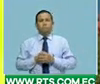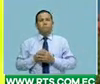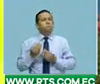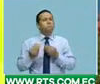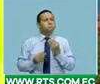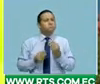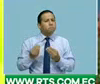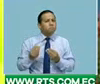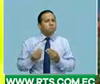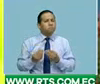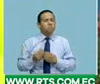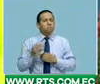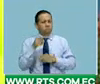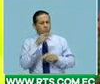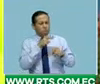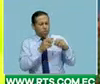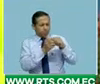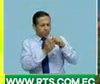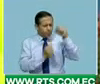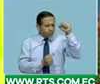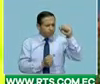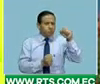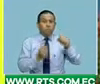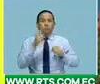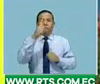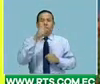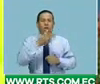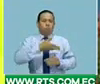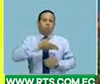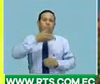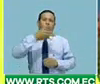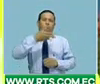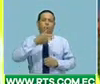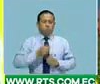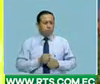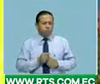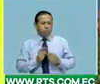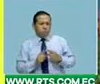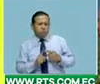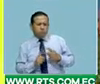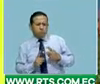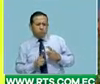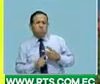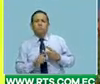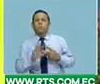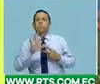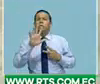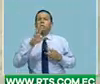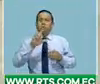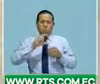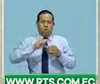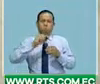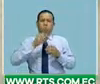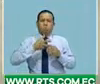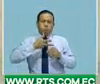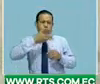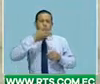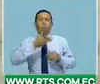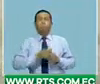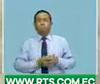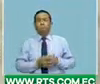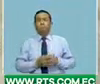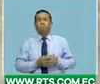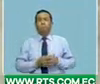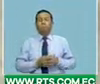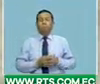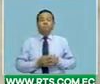lograron encontrar un arma de fuego calibre 16 con 5 cartuchos sin percutir. Por el momento se encuentra en